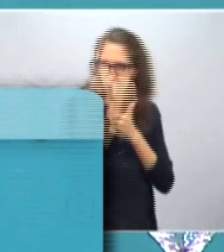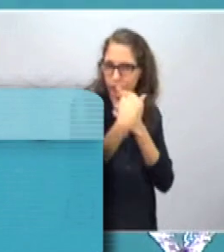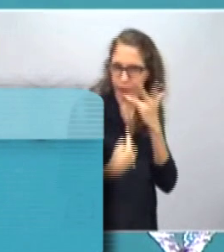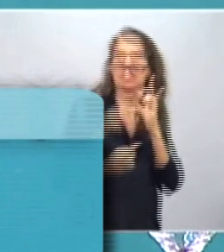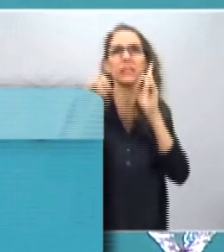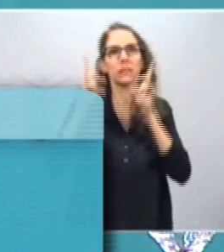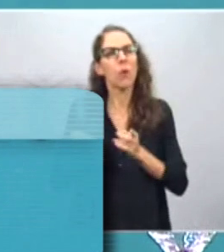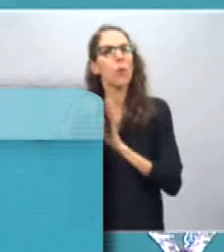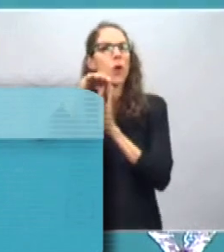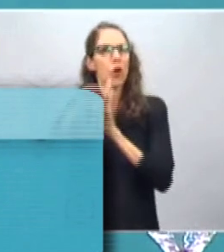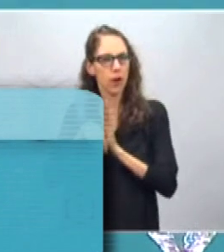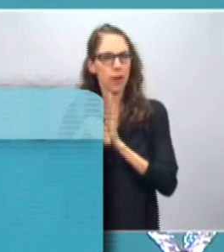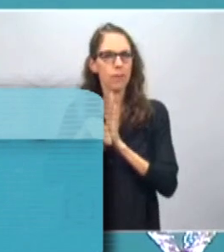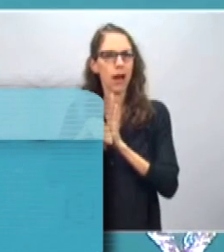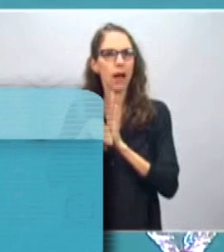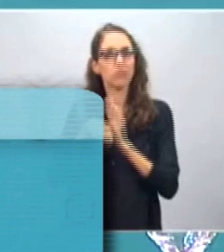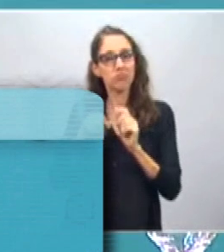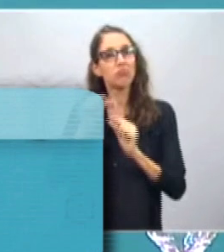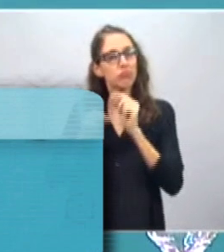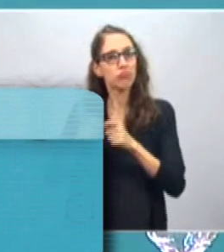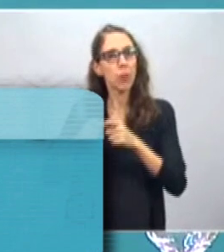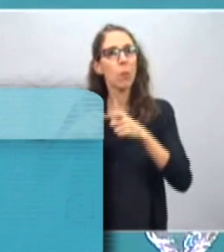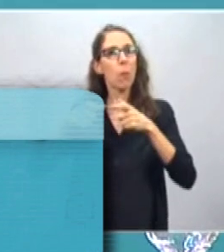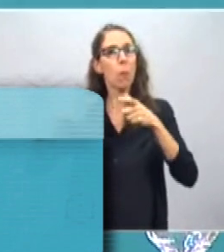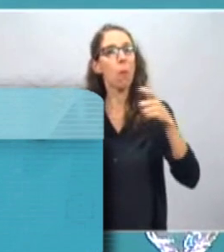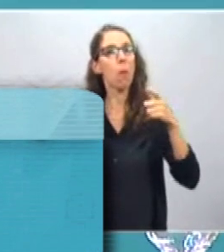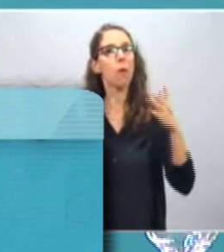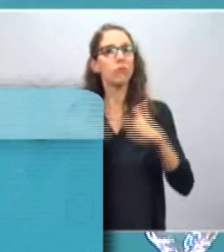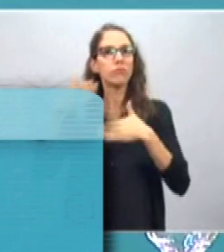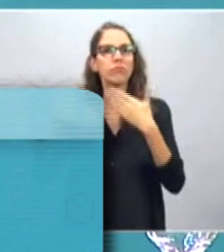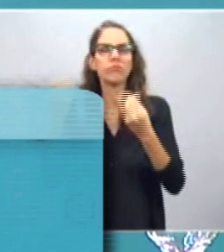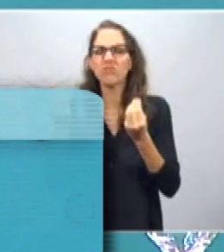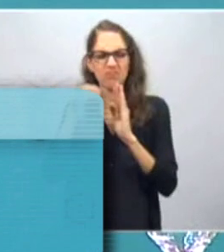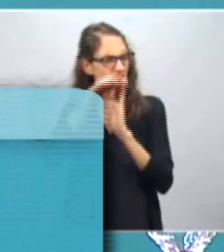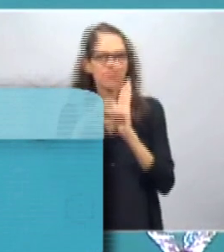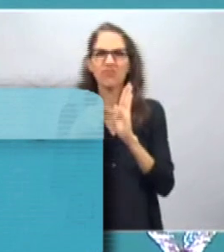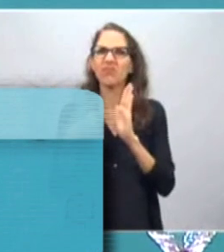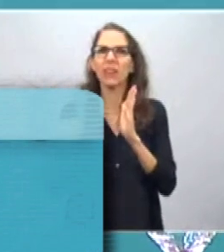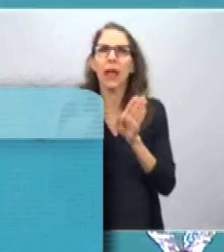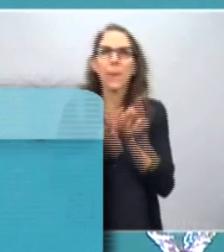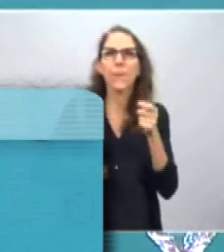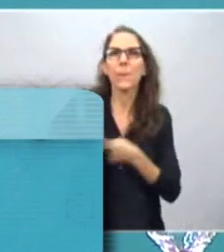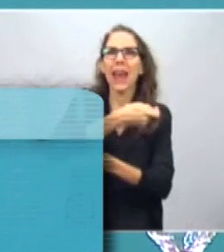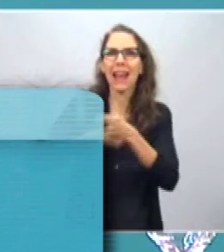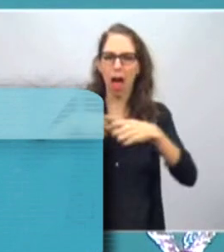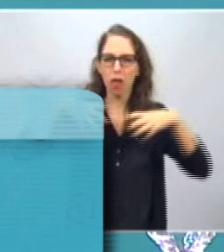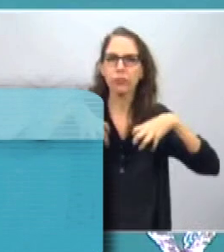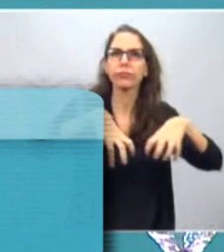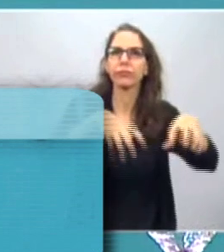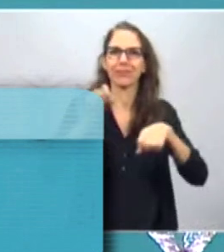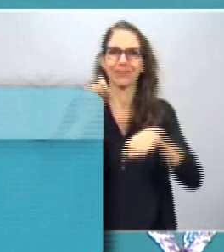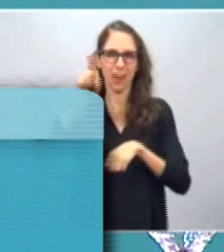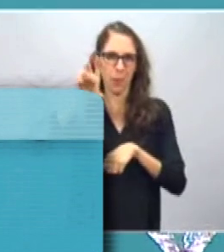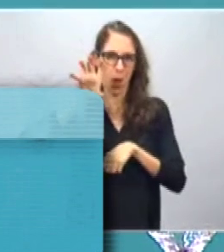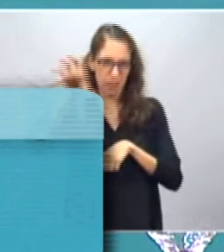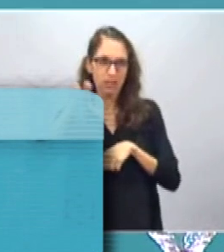programa que ha venido creciendo de manera muy significativa, que es el programa de mercados bonaerenses, con presencia